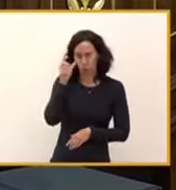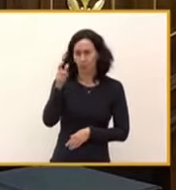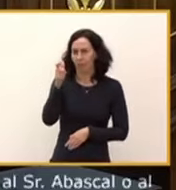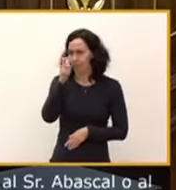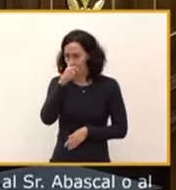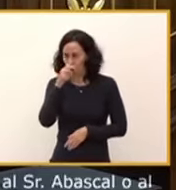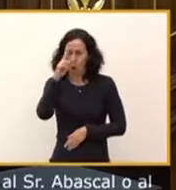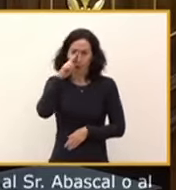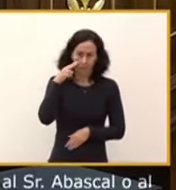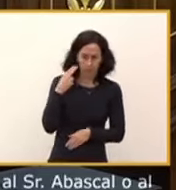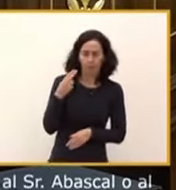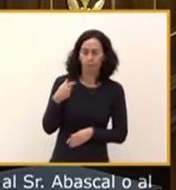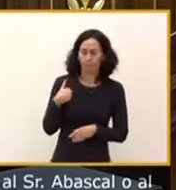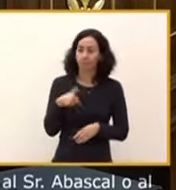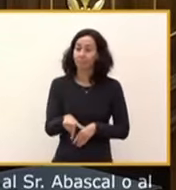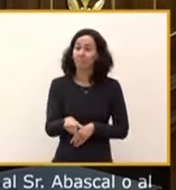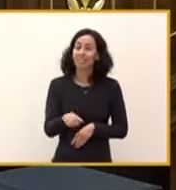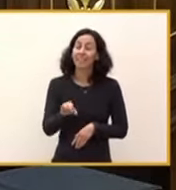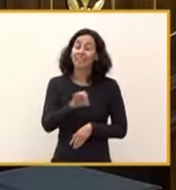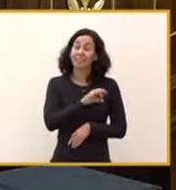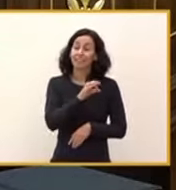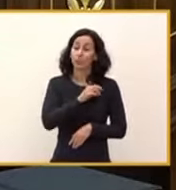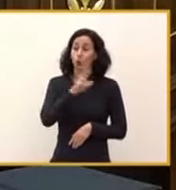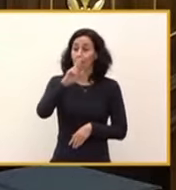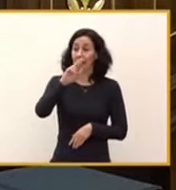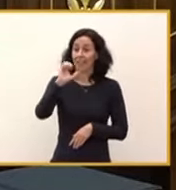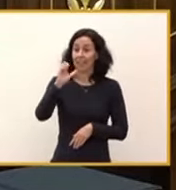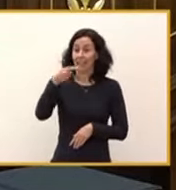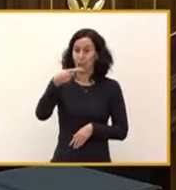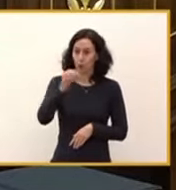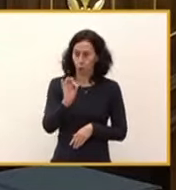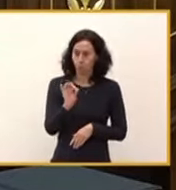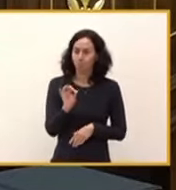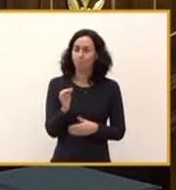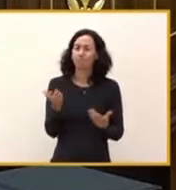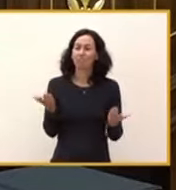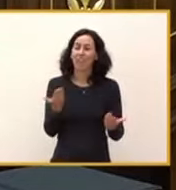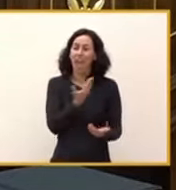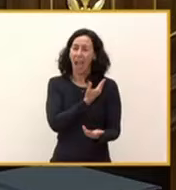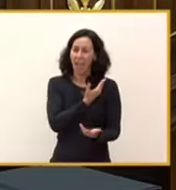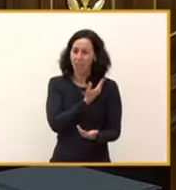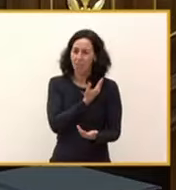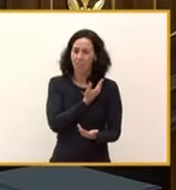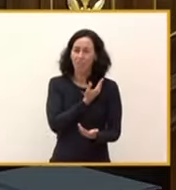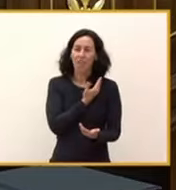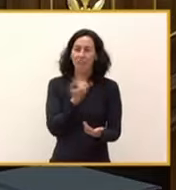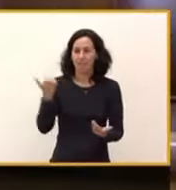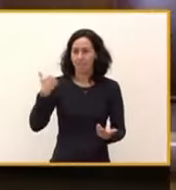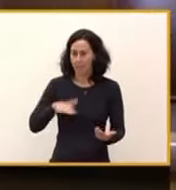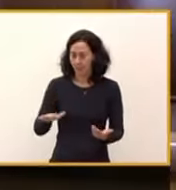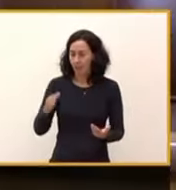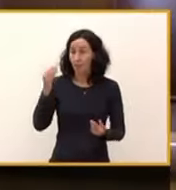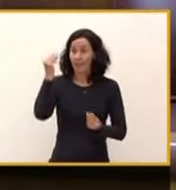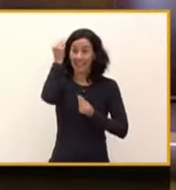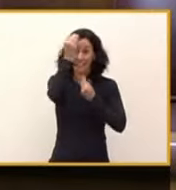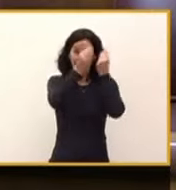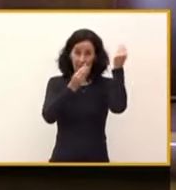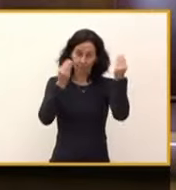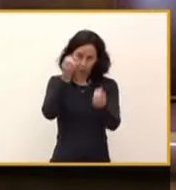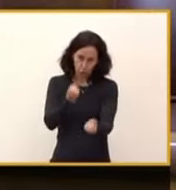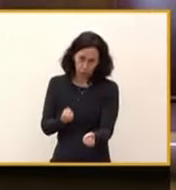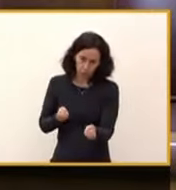recordó uno, ¿eh? Está totalmente... Es que de verdad, insisto, nadie piensa más que en lo que hace. Pero ¿cómo te pones a